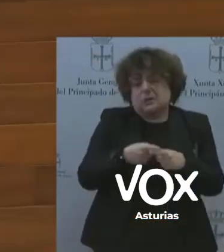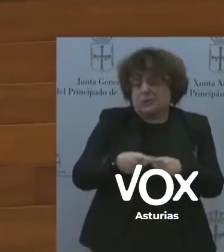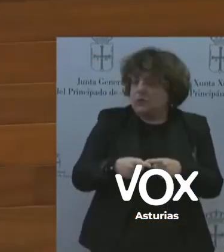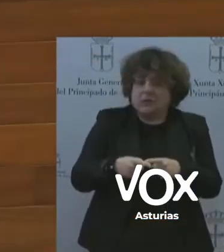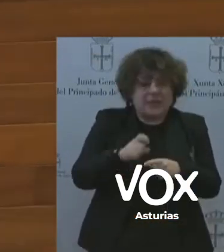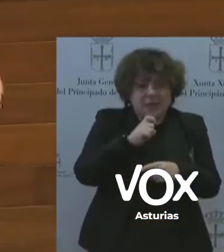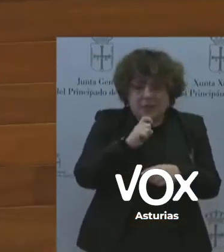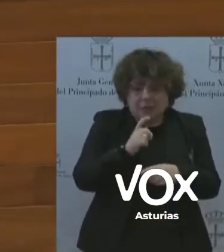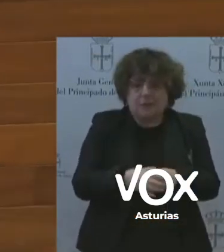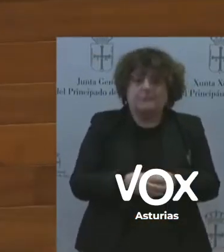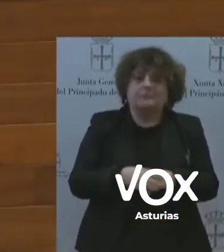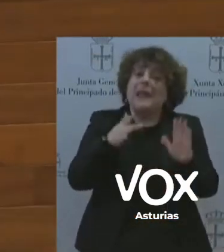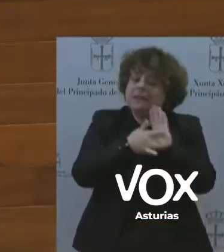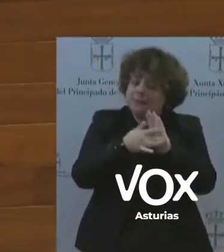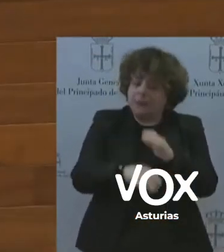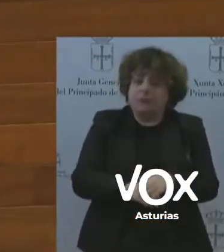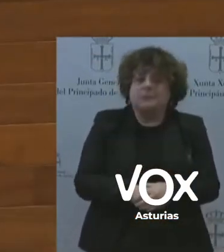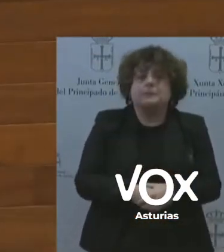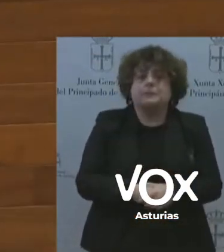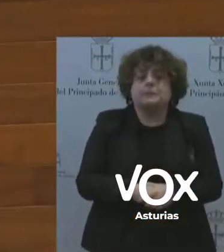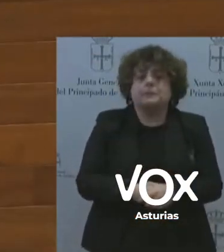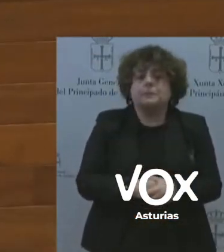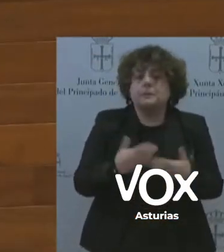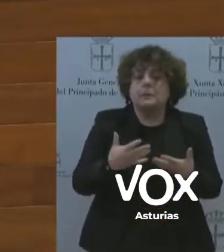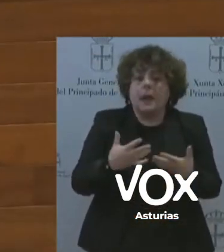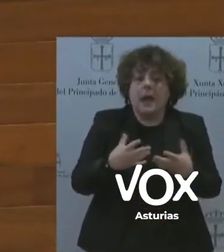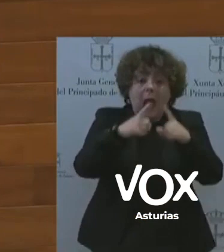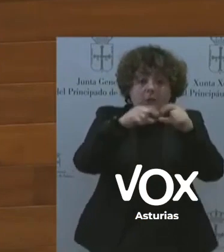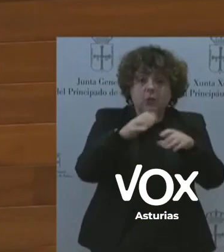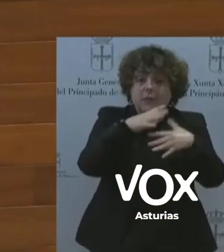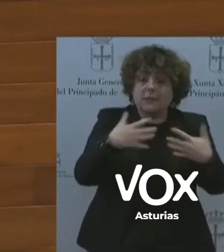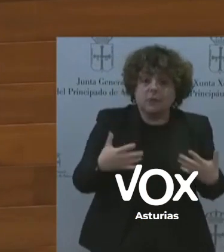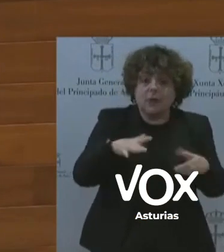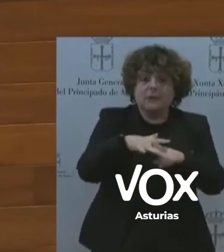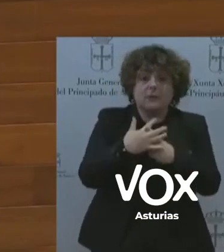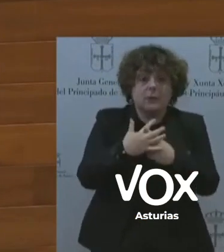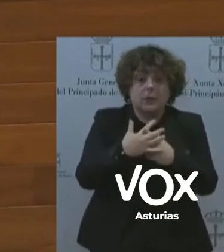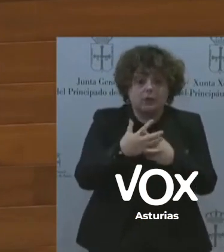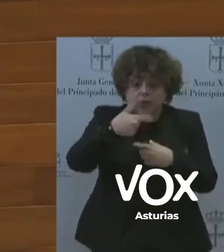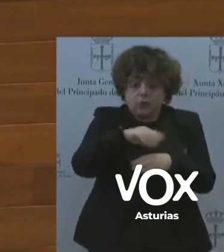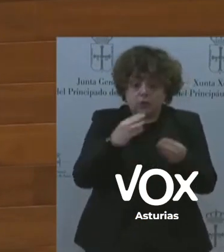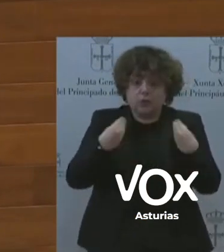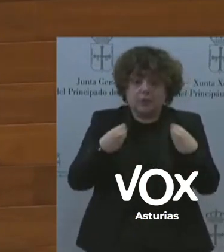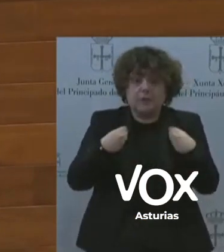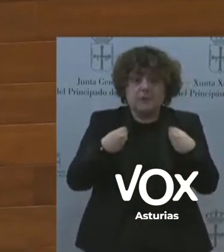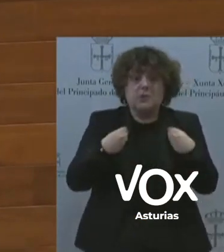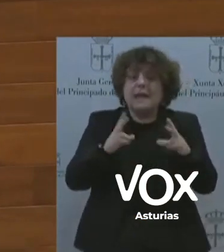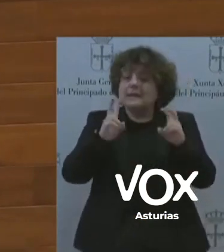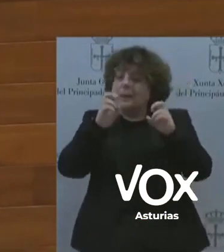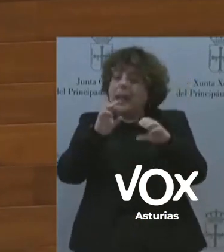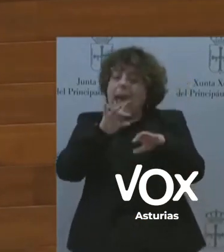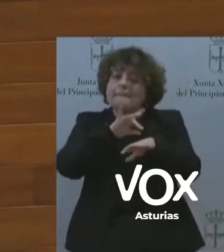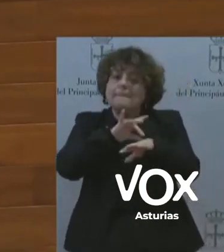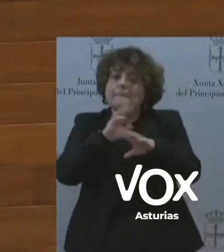Principado. Como todo en la Asturias actual, la situación que vivimos con la pediatría es producto tanto de una evidente ausencia de